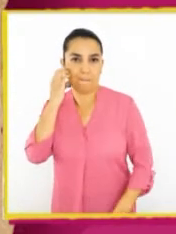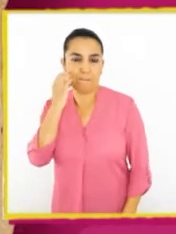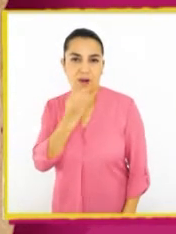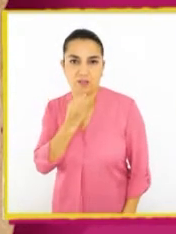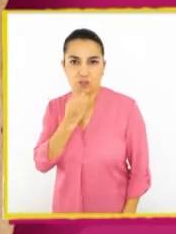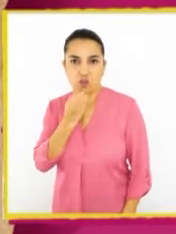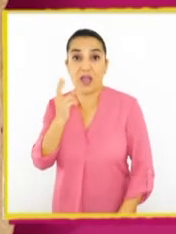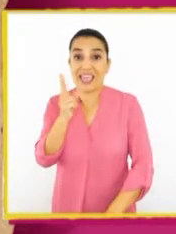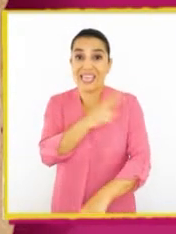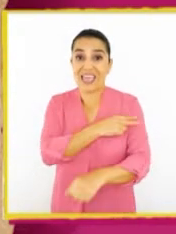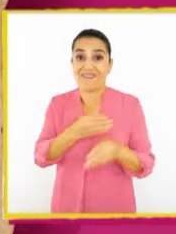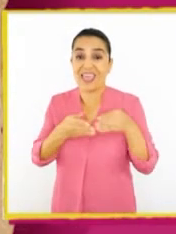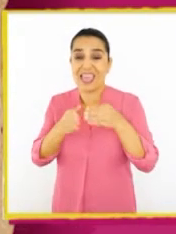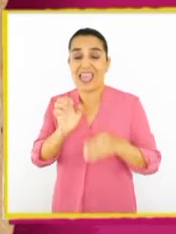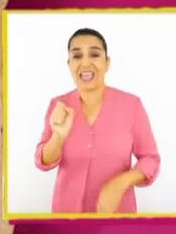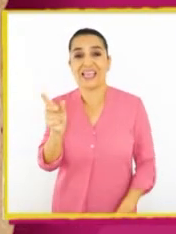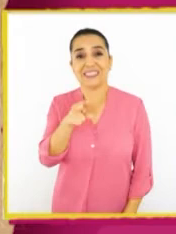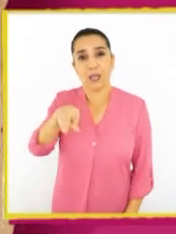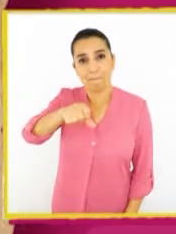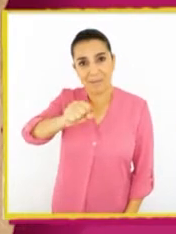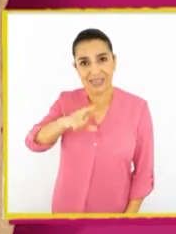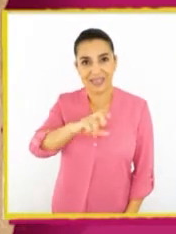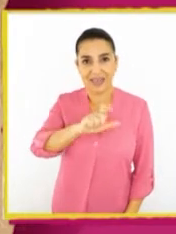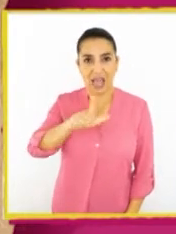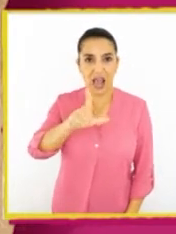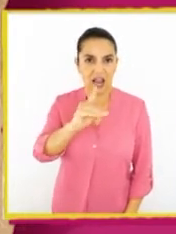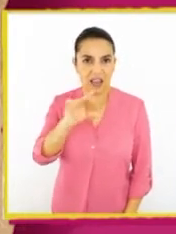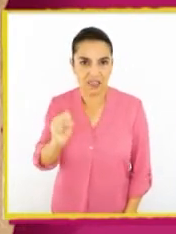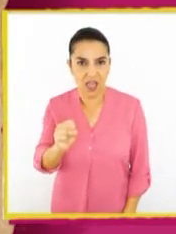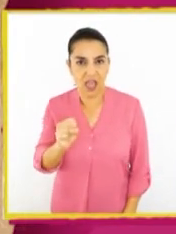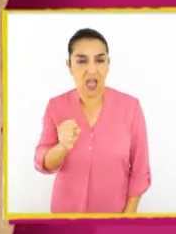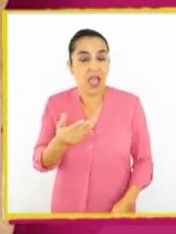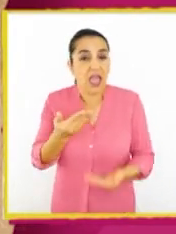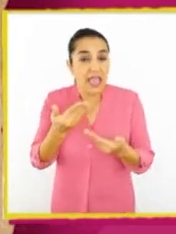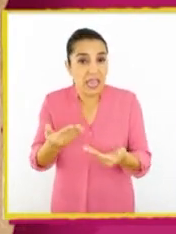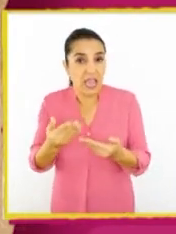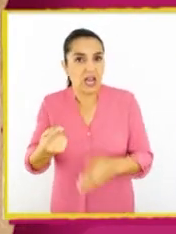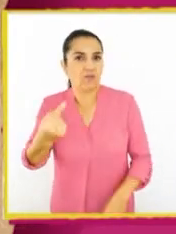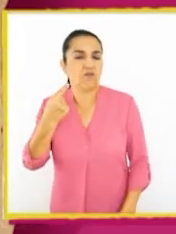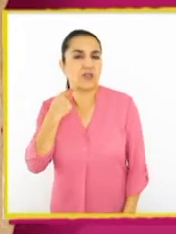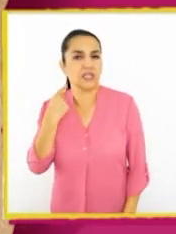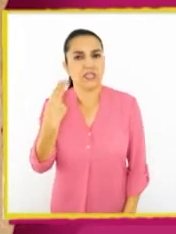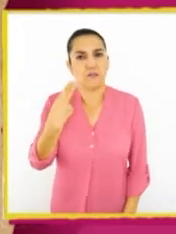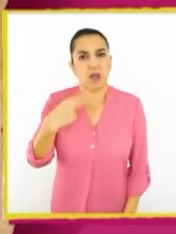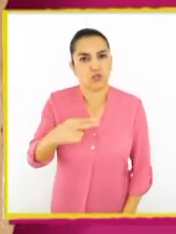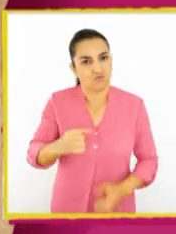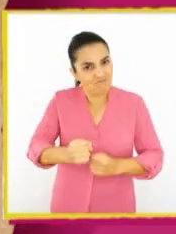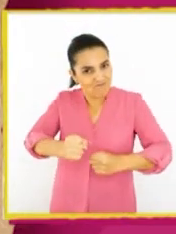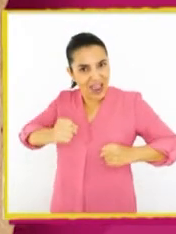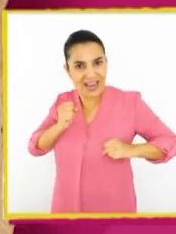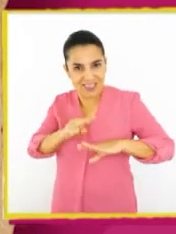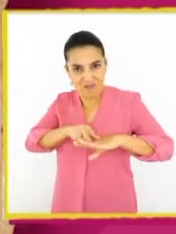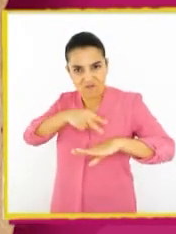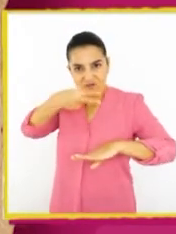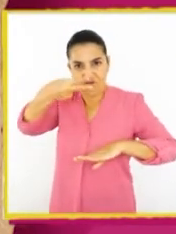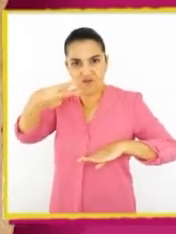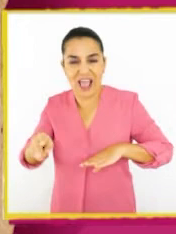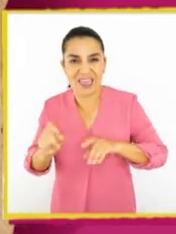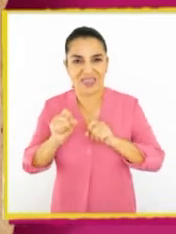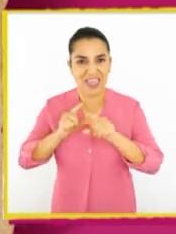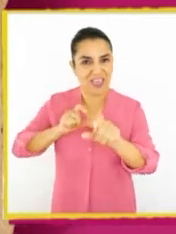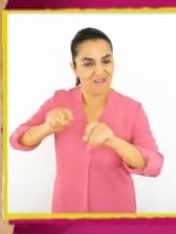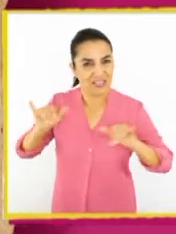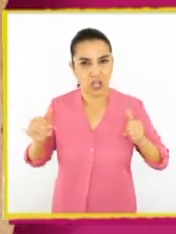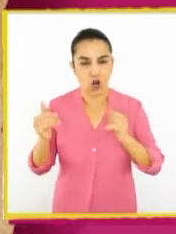Prat, comandante de la Esmeralda, fue, como usted no lo ignorará ya, víctima de su temerario arrojo en